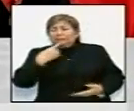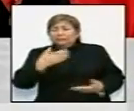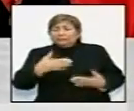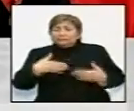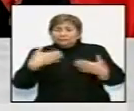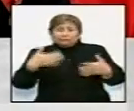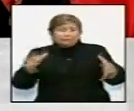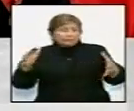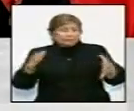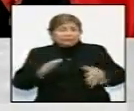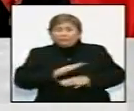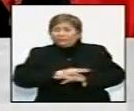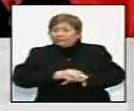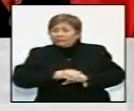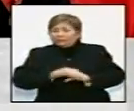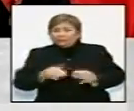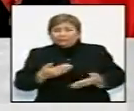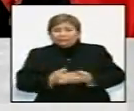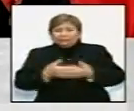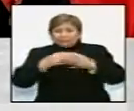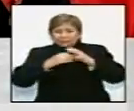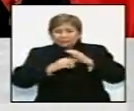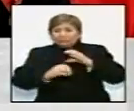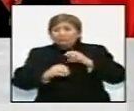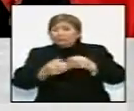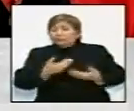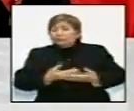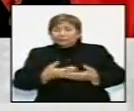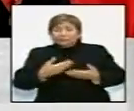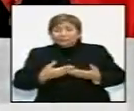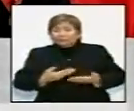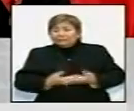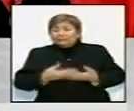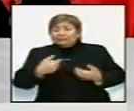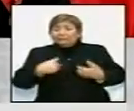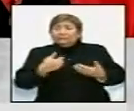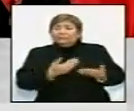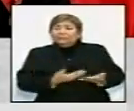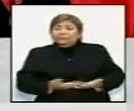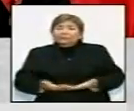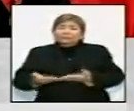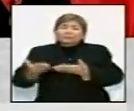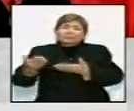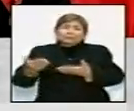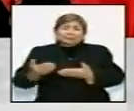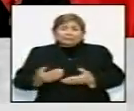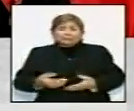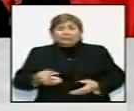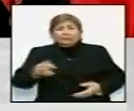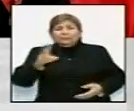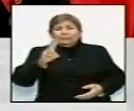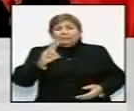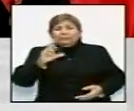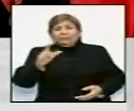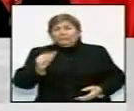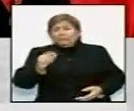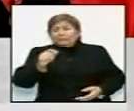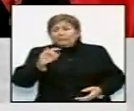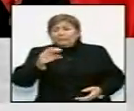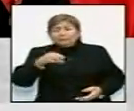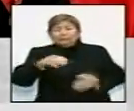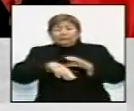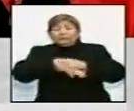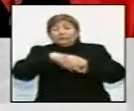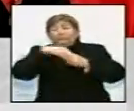había coronado la criatura que estaba por nacer y la tuve que llevar hasta Villa Túpac, que es saliendo de